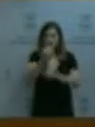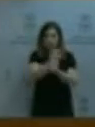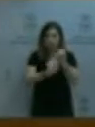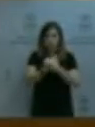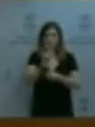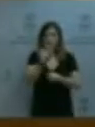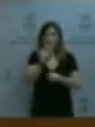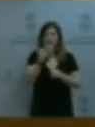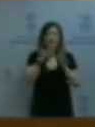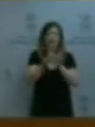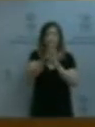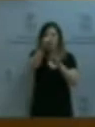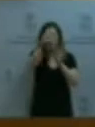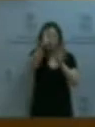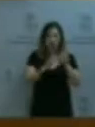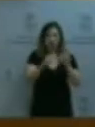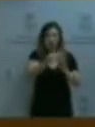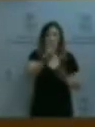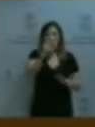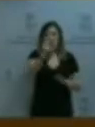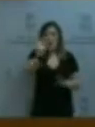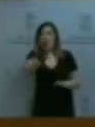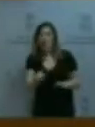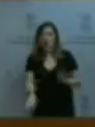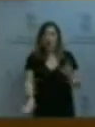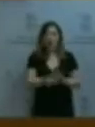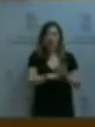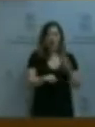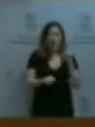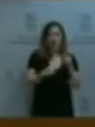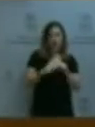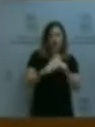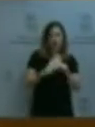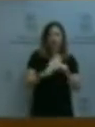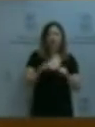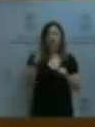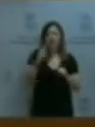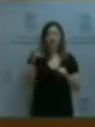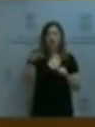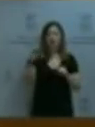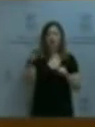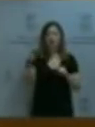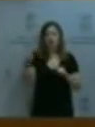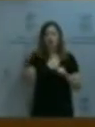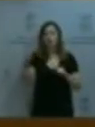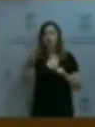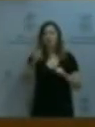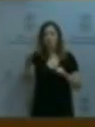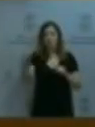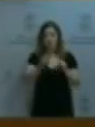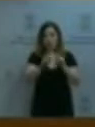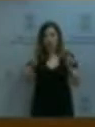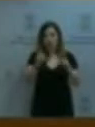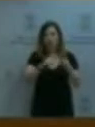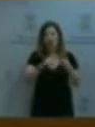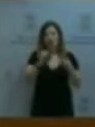corre. Venturo 21, 1,36 millones. Diasa, 3,4 millones. Kerkus